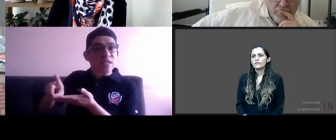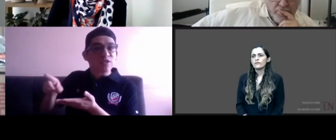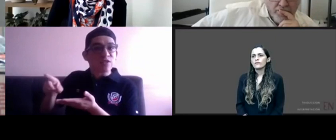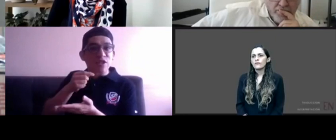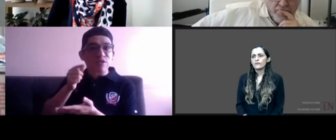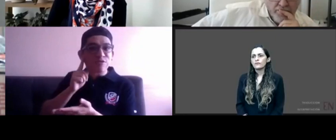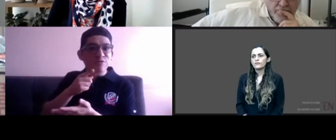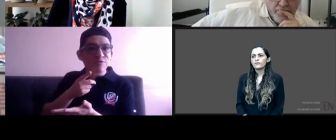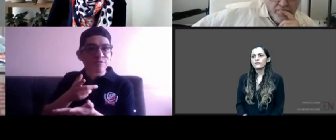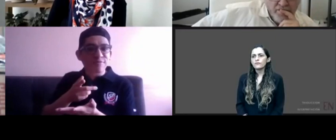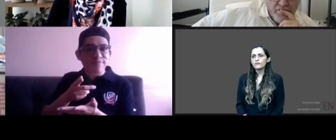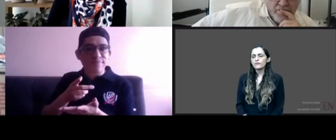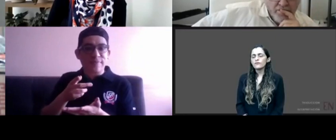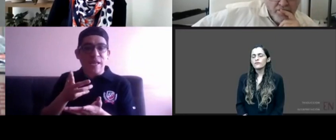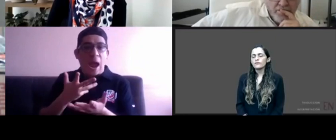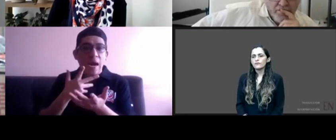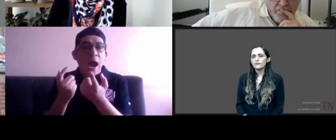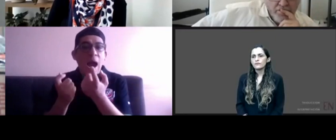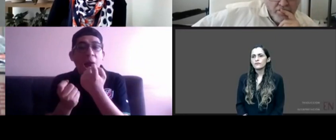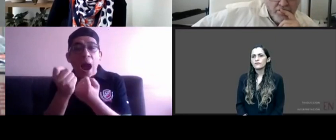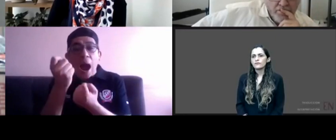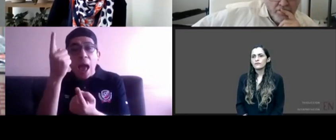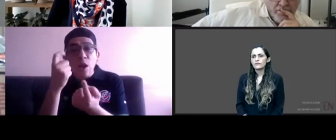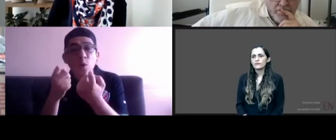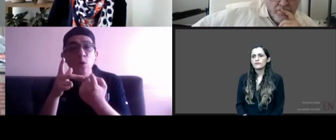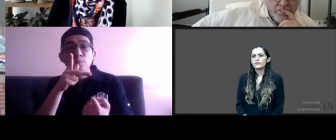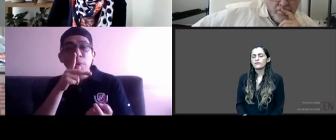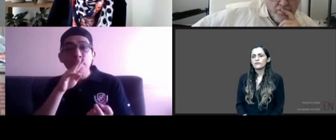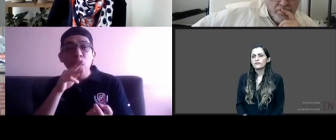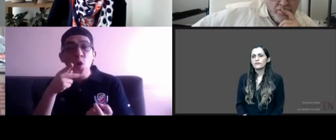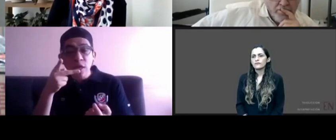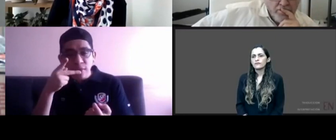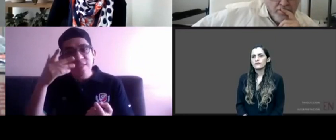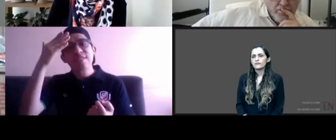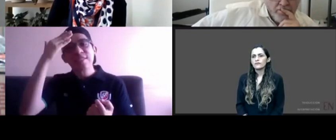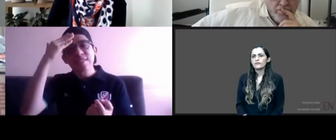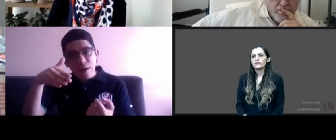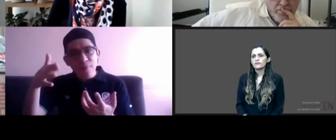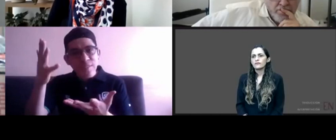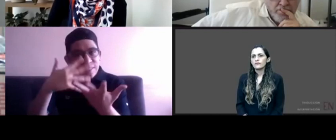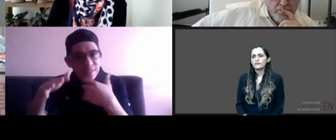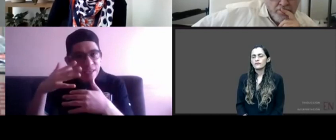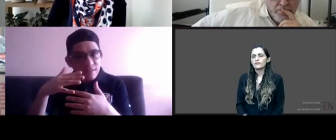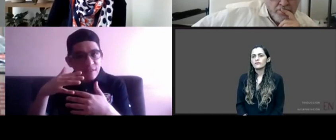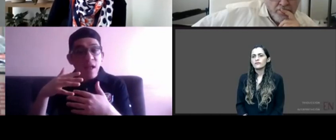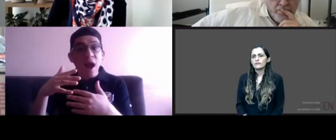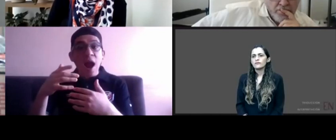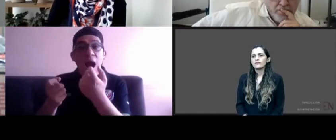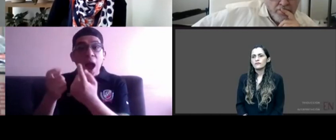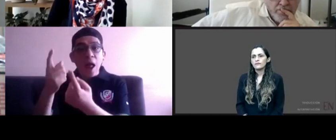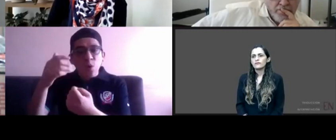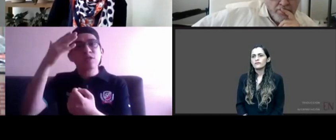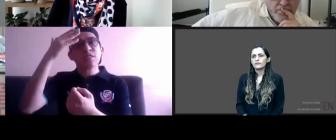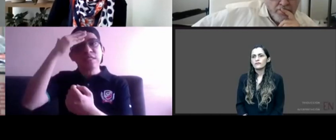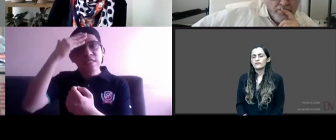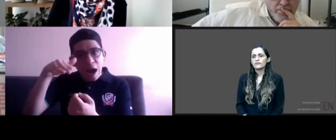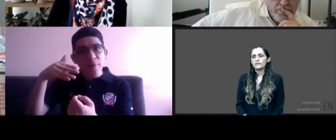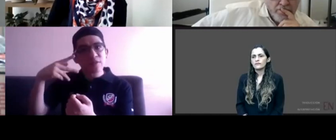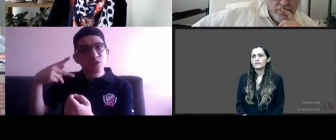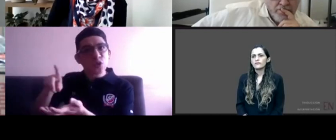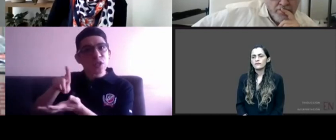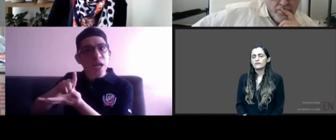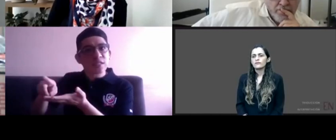padres de familia tienen miedo a las personas sordas, no conocen sus derechos. Algunos padres de